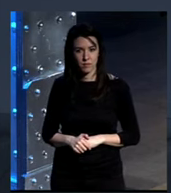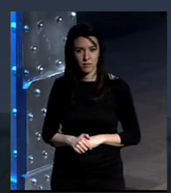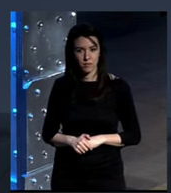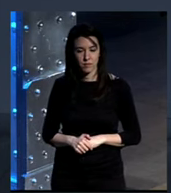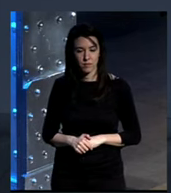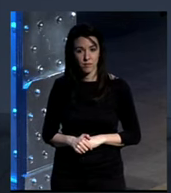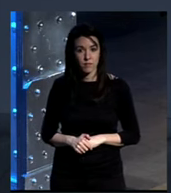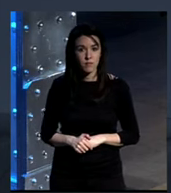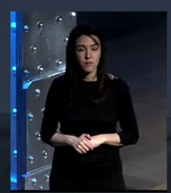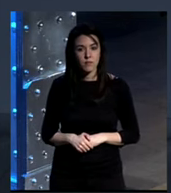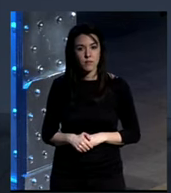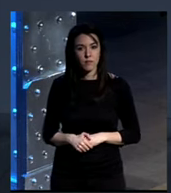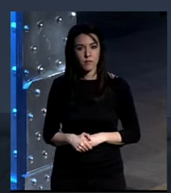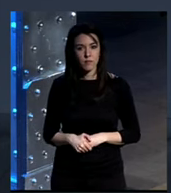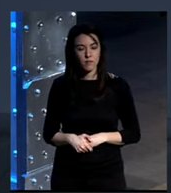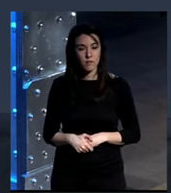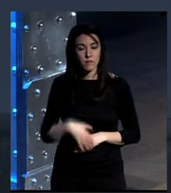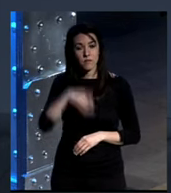No sé si conocen